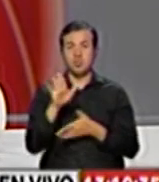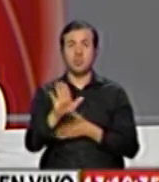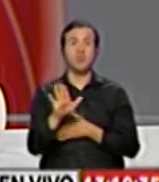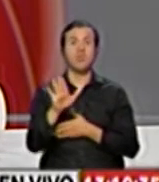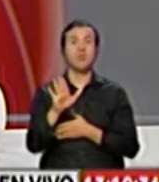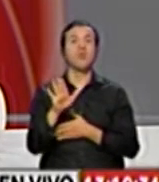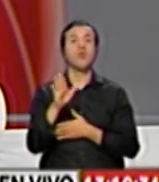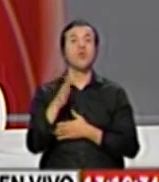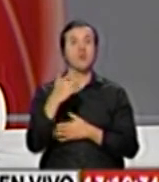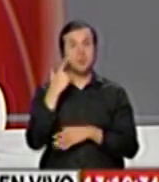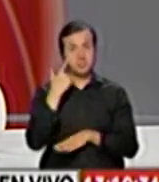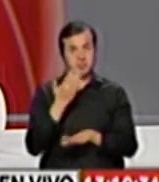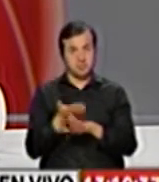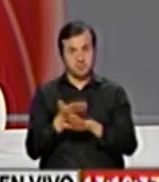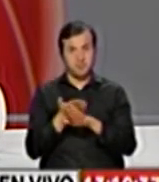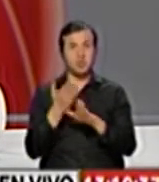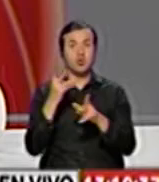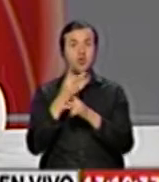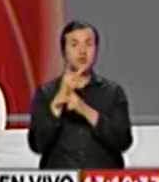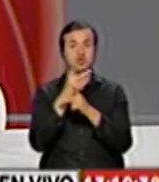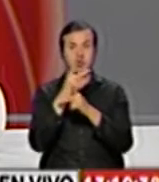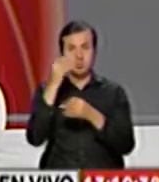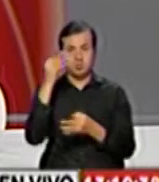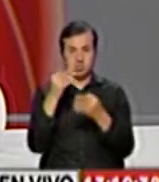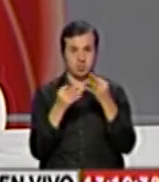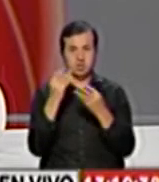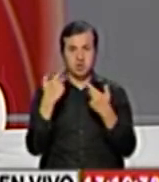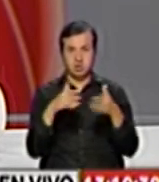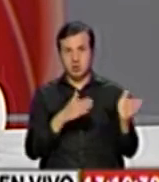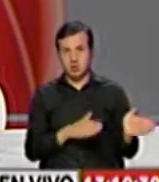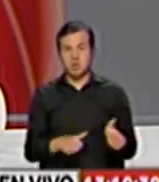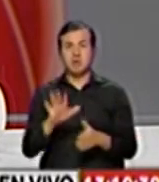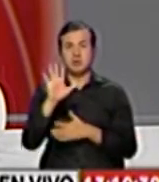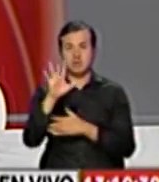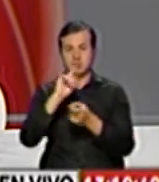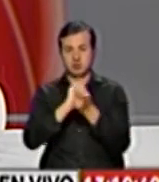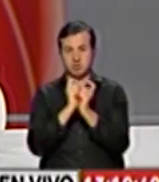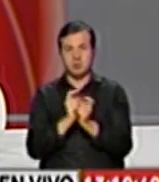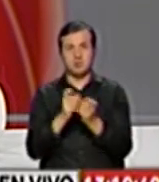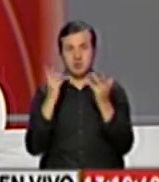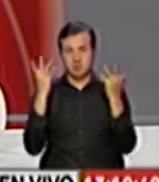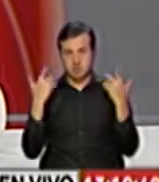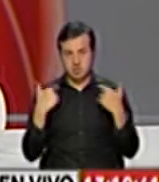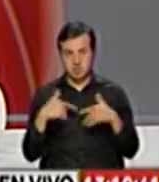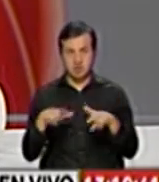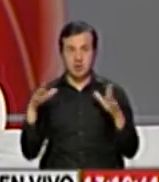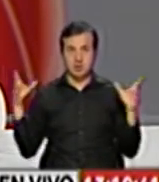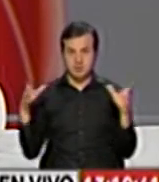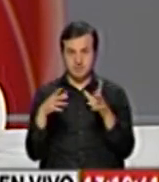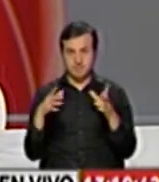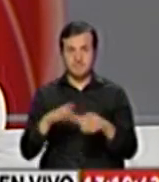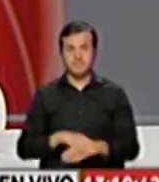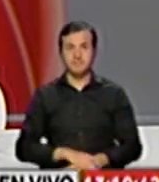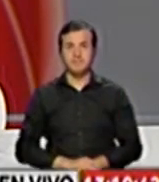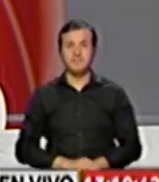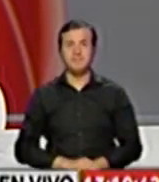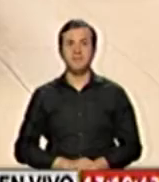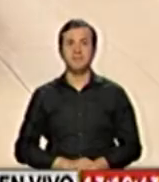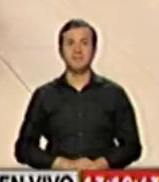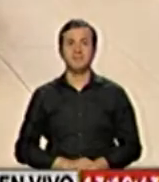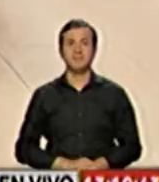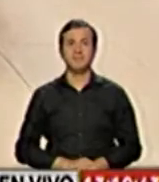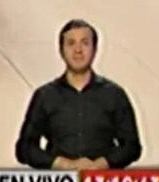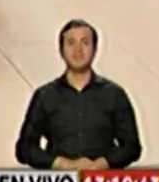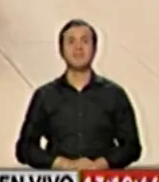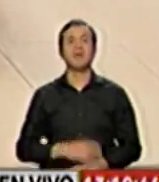nombres planteados para conformar el Consejo de la Judicatura. Apenas cinco cambios se realizaron a las ternas originales. La